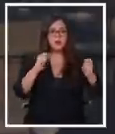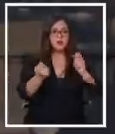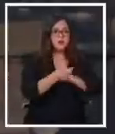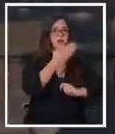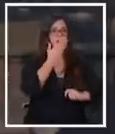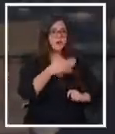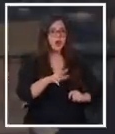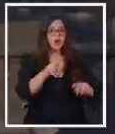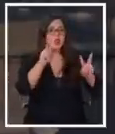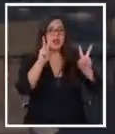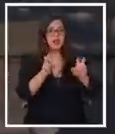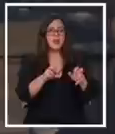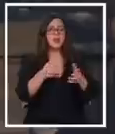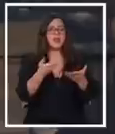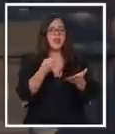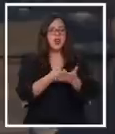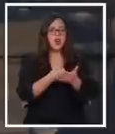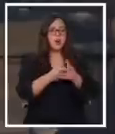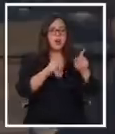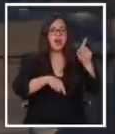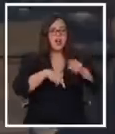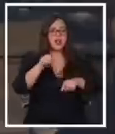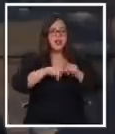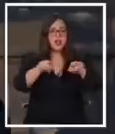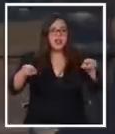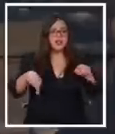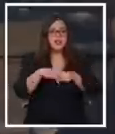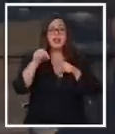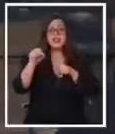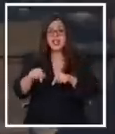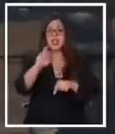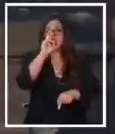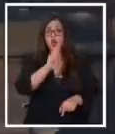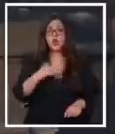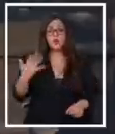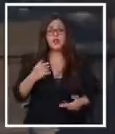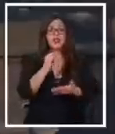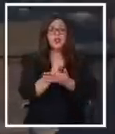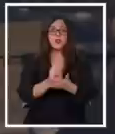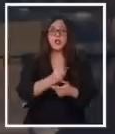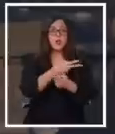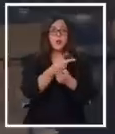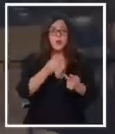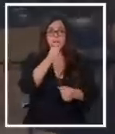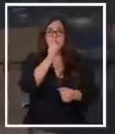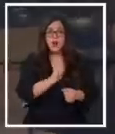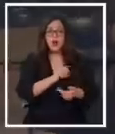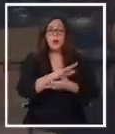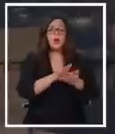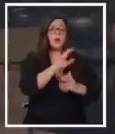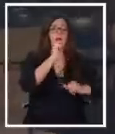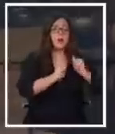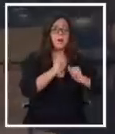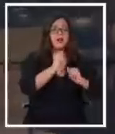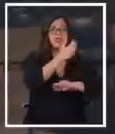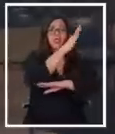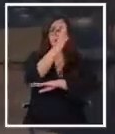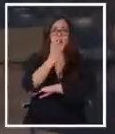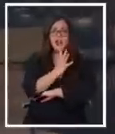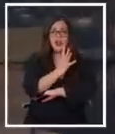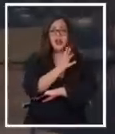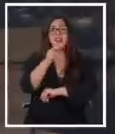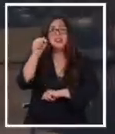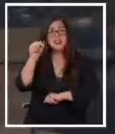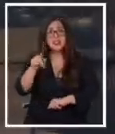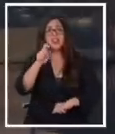la situación de la compra de tierra y ahí tienen que jugar un rol también los actores públicos y privados con las forestales que han